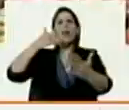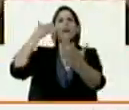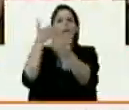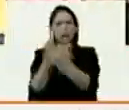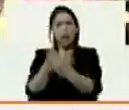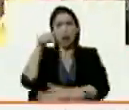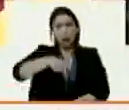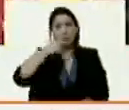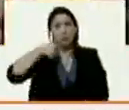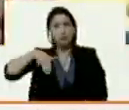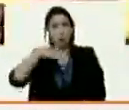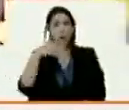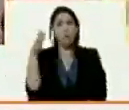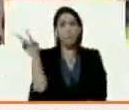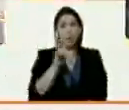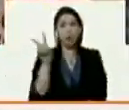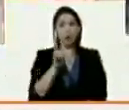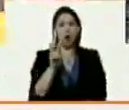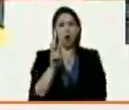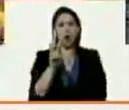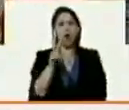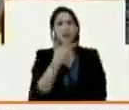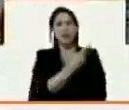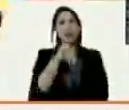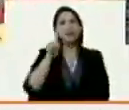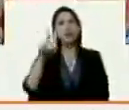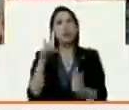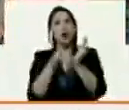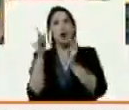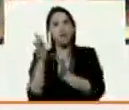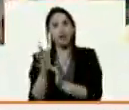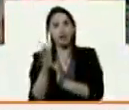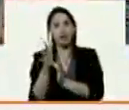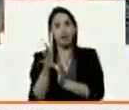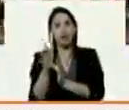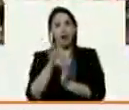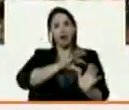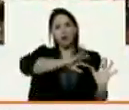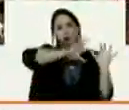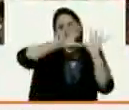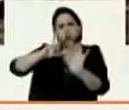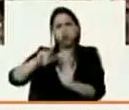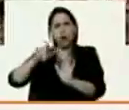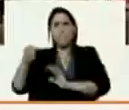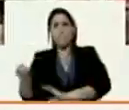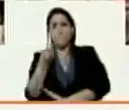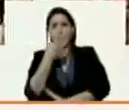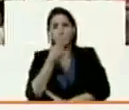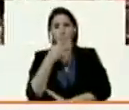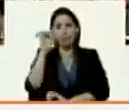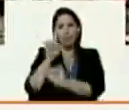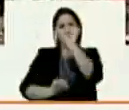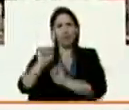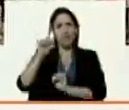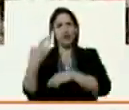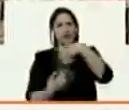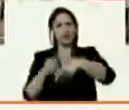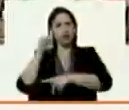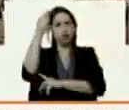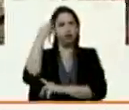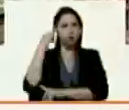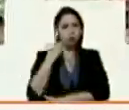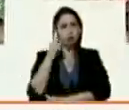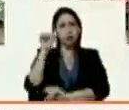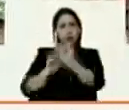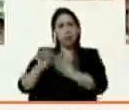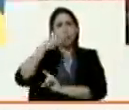el pueblo de Venezuela, el 31 de abril... se vino para el Palacio de Miraflores a defender la revolución y a defender a